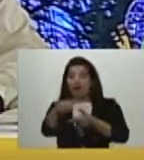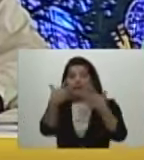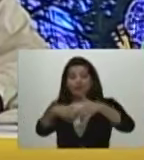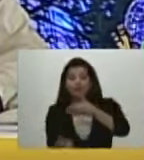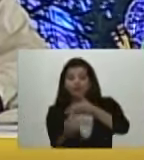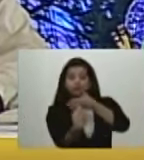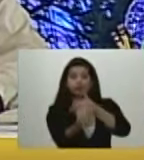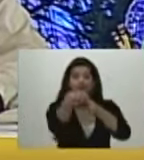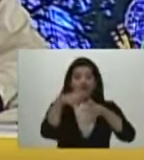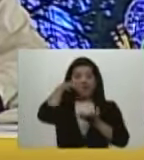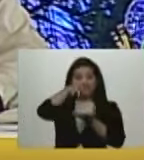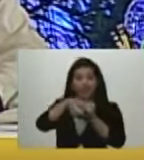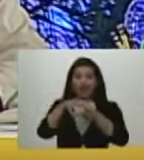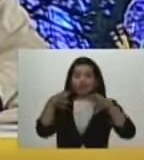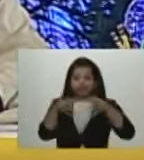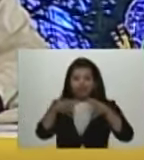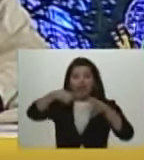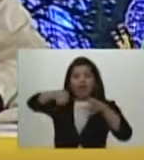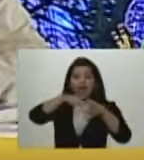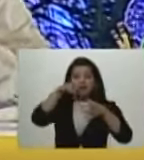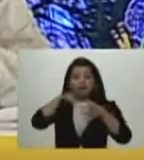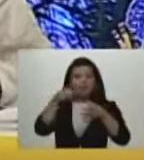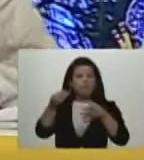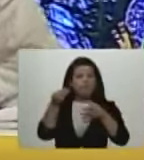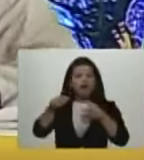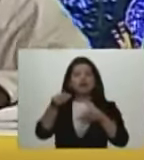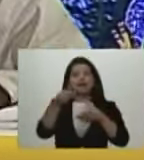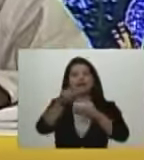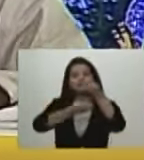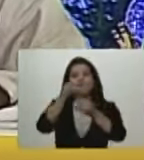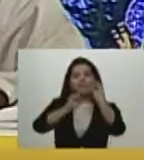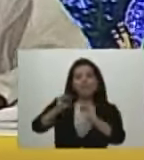económica productiva con los 14 motores y más.